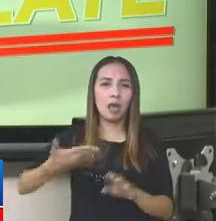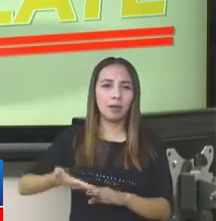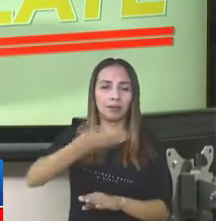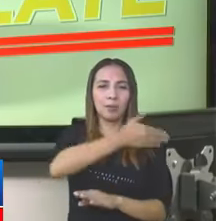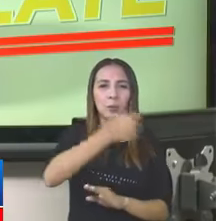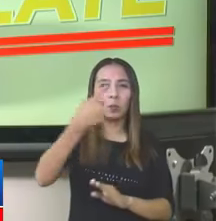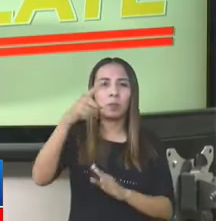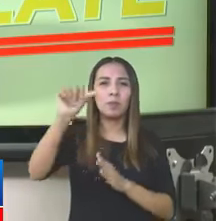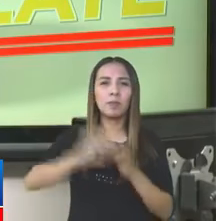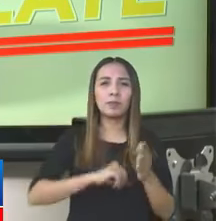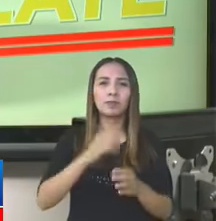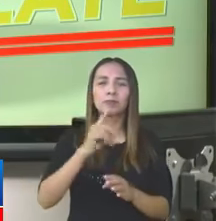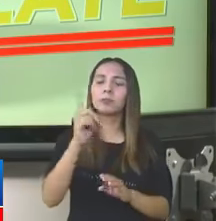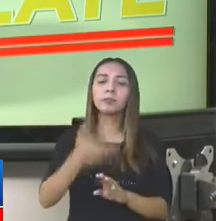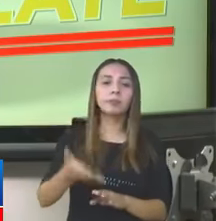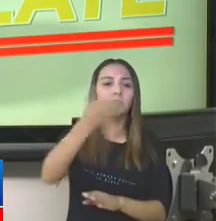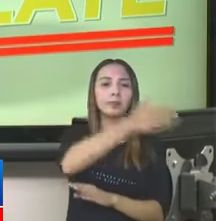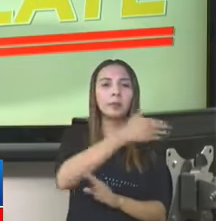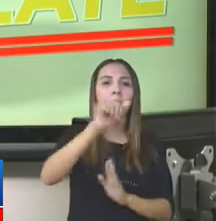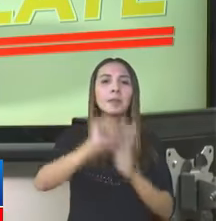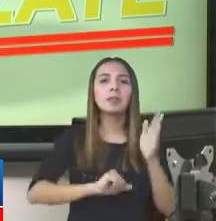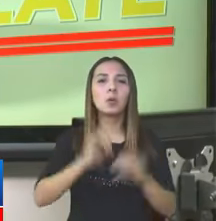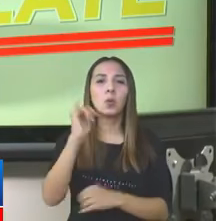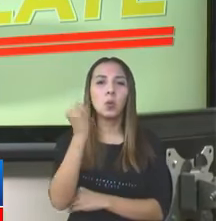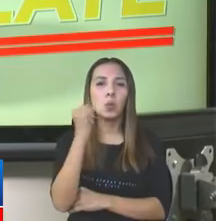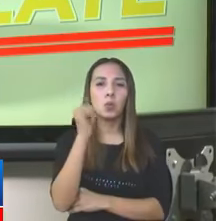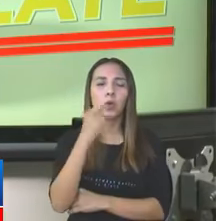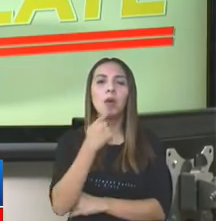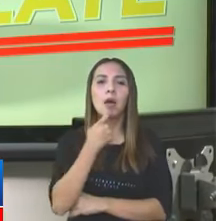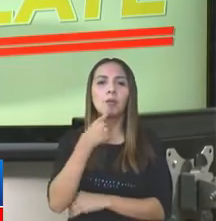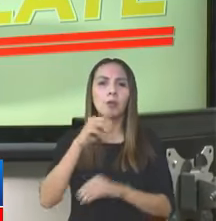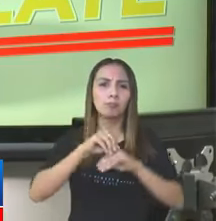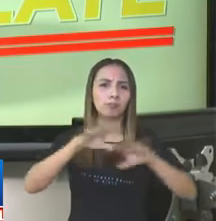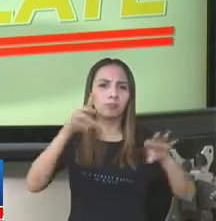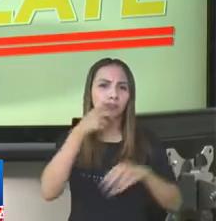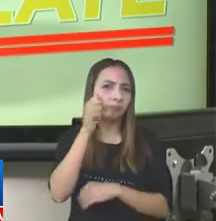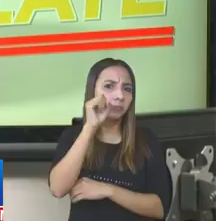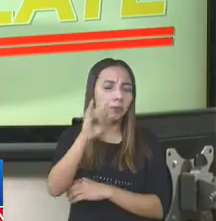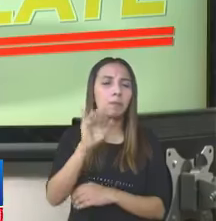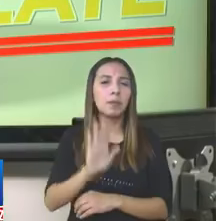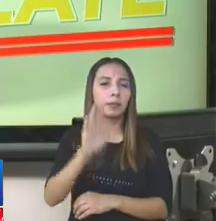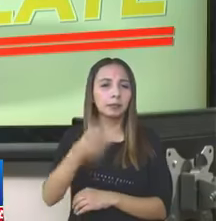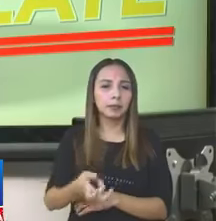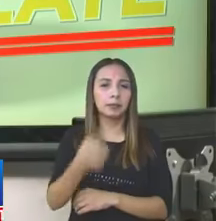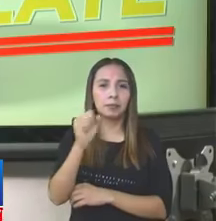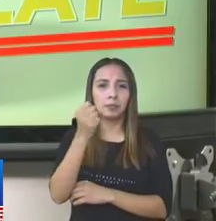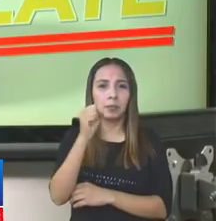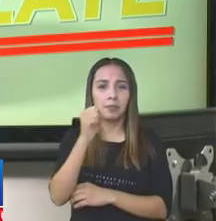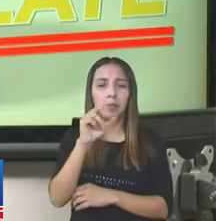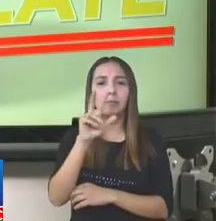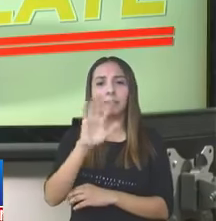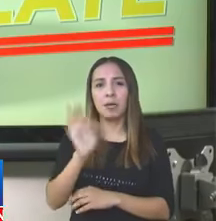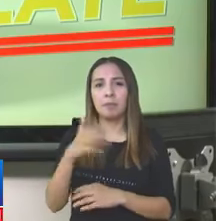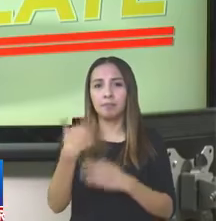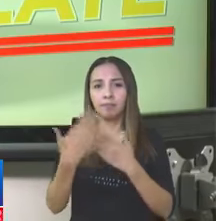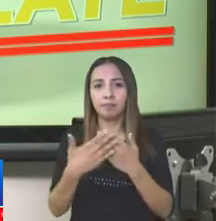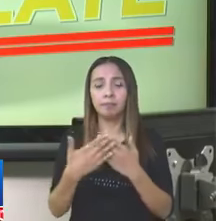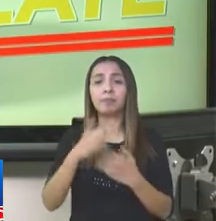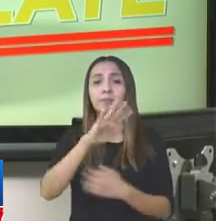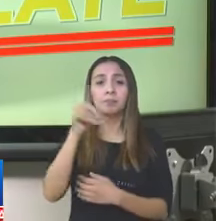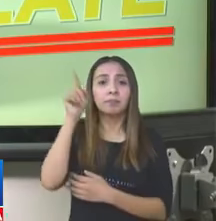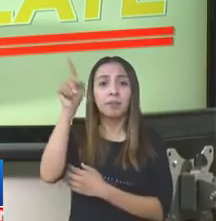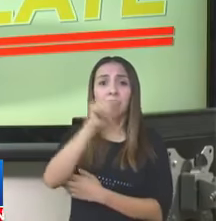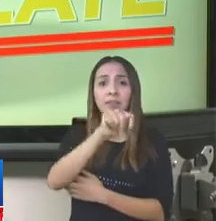mes de junio el presidente Andrés Manuel López Obrador, pues resulta que en Tecate una persona poseedora de un